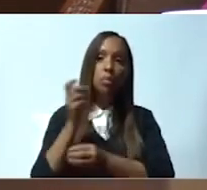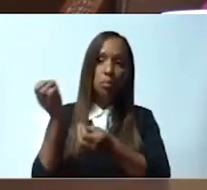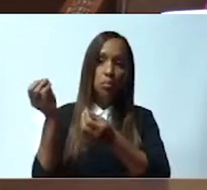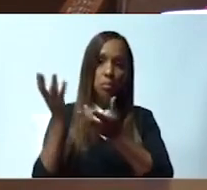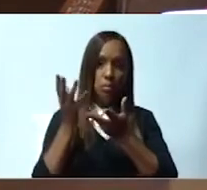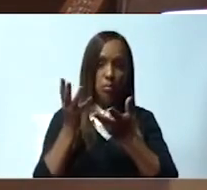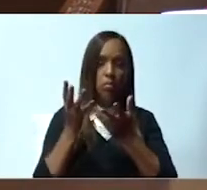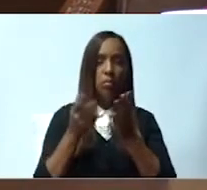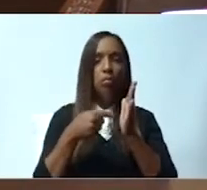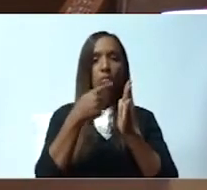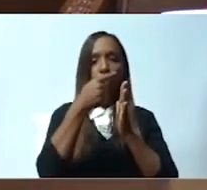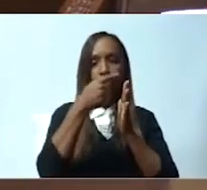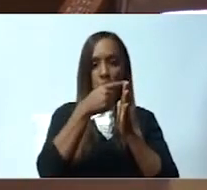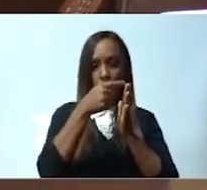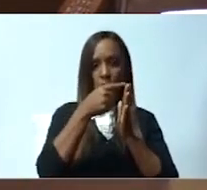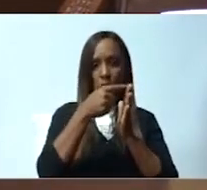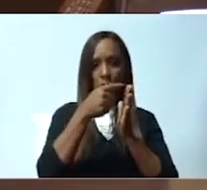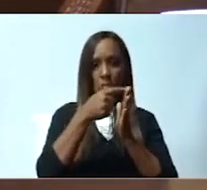votando.